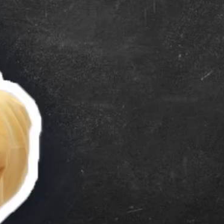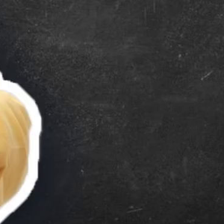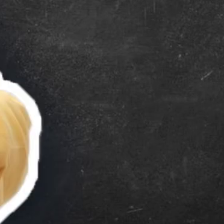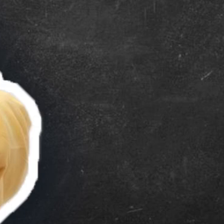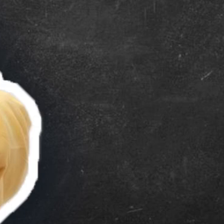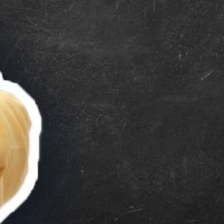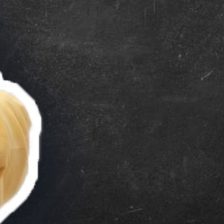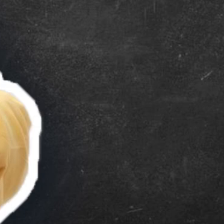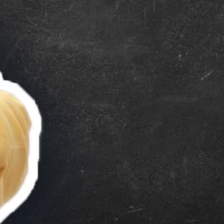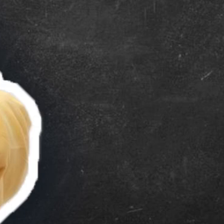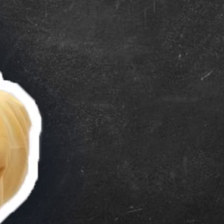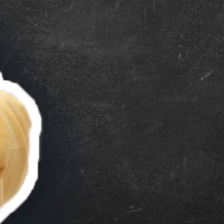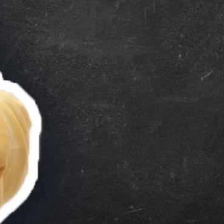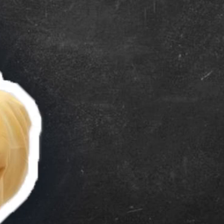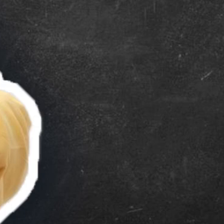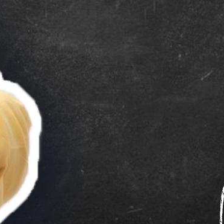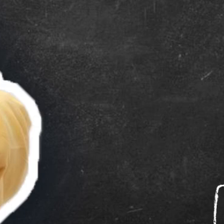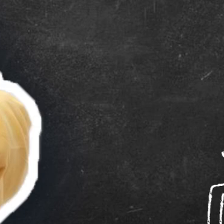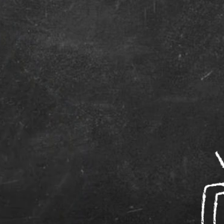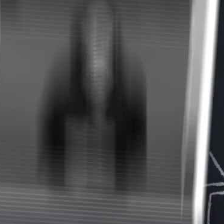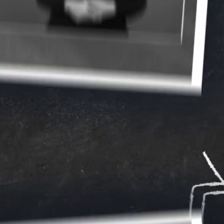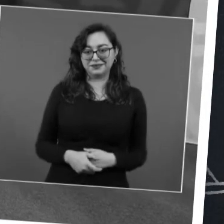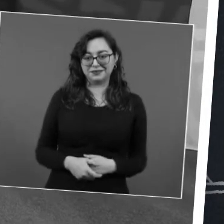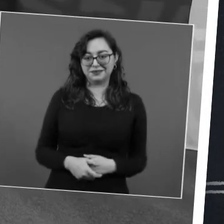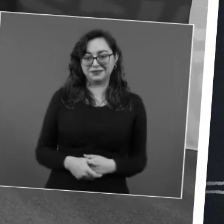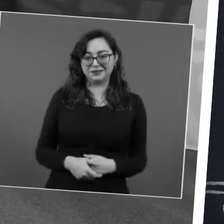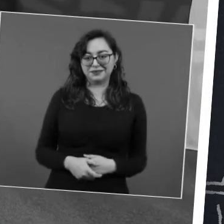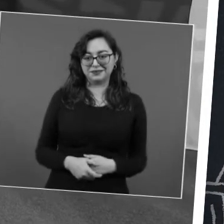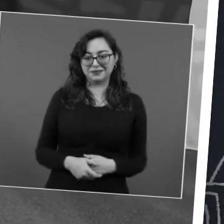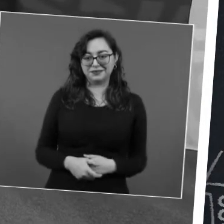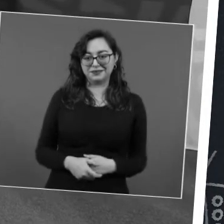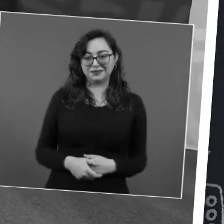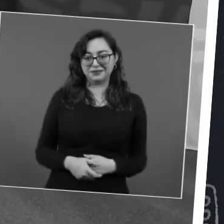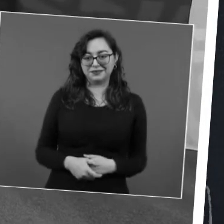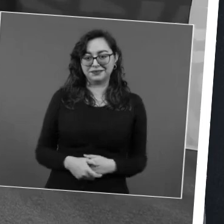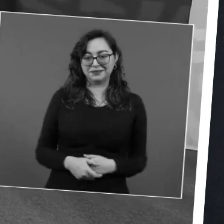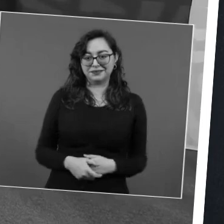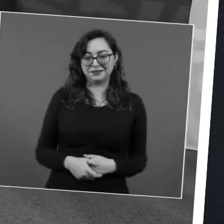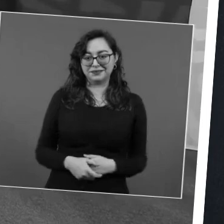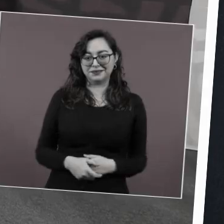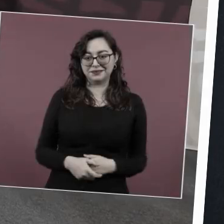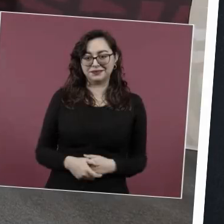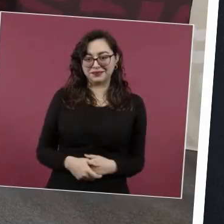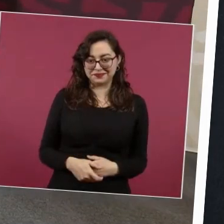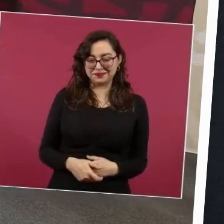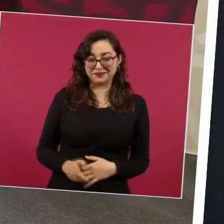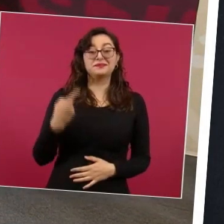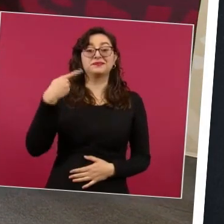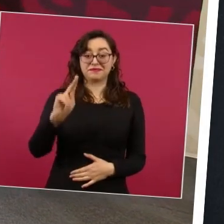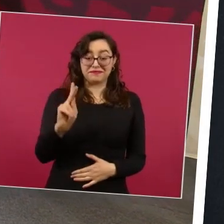El nivel de ridiculez que alcanzas es sorprendente, literalmente pediste el tiempo que Televisa dedicó a las dos noticias.